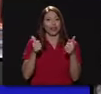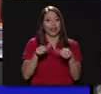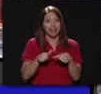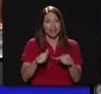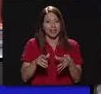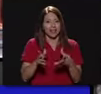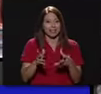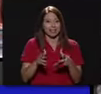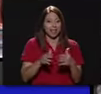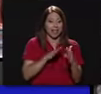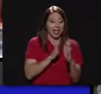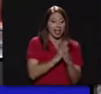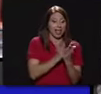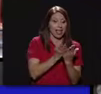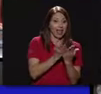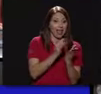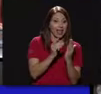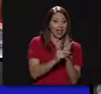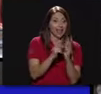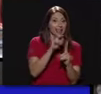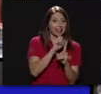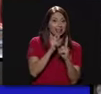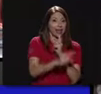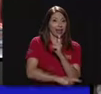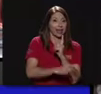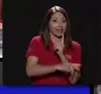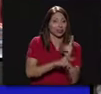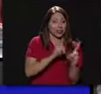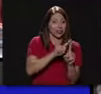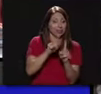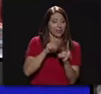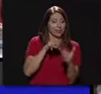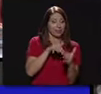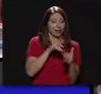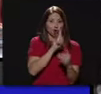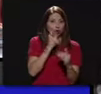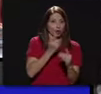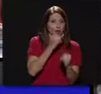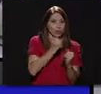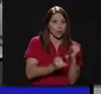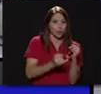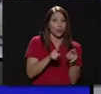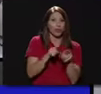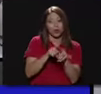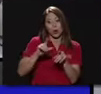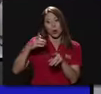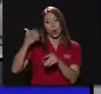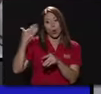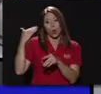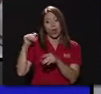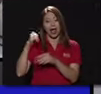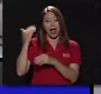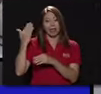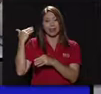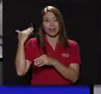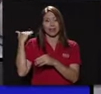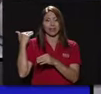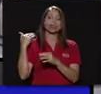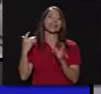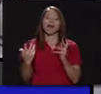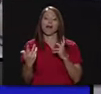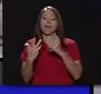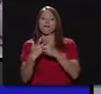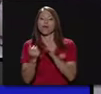realiza el Estado de la Nación, no solamente este último, sino ya estudios anteriores y los resultados que